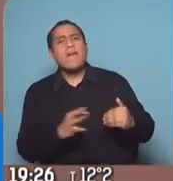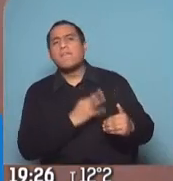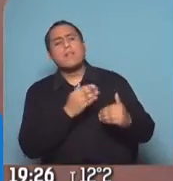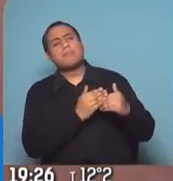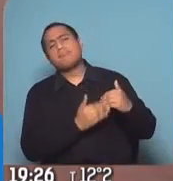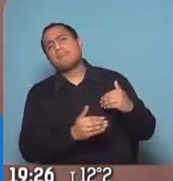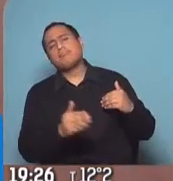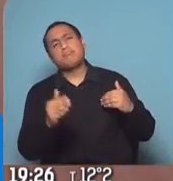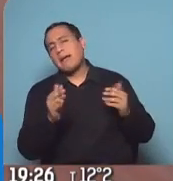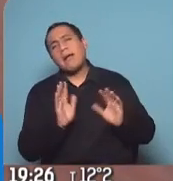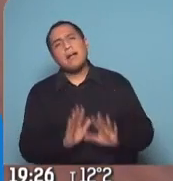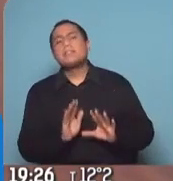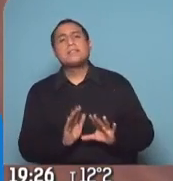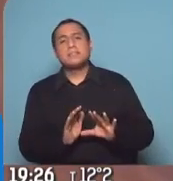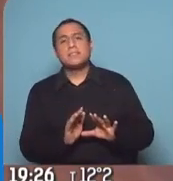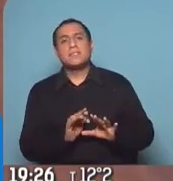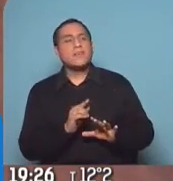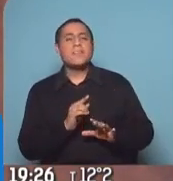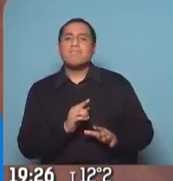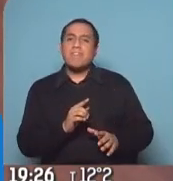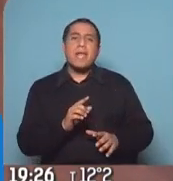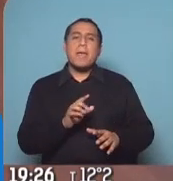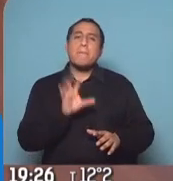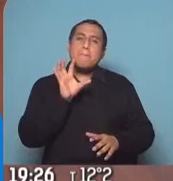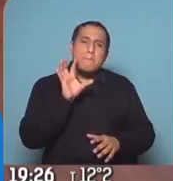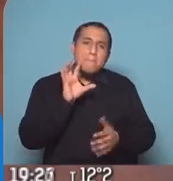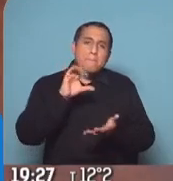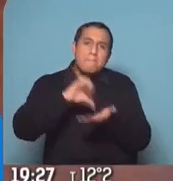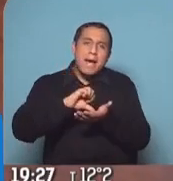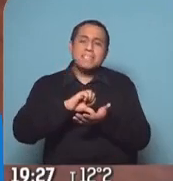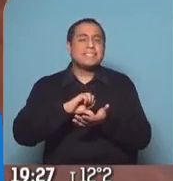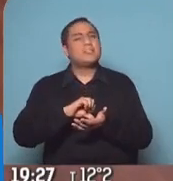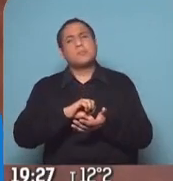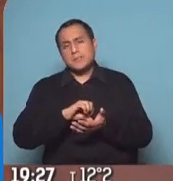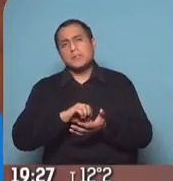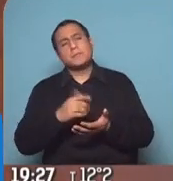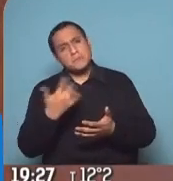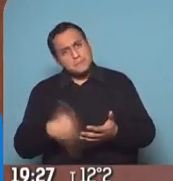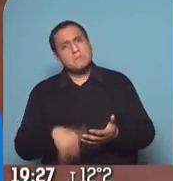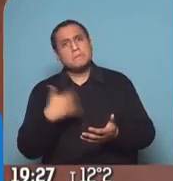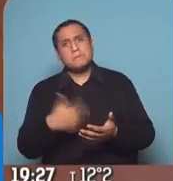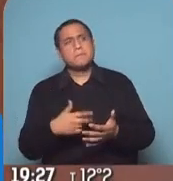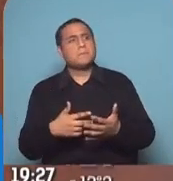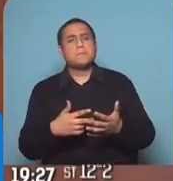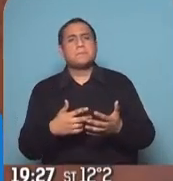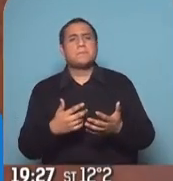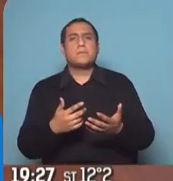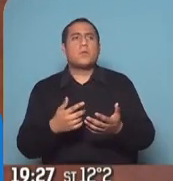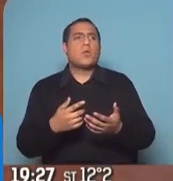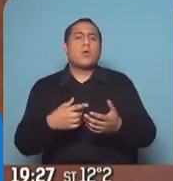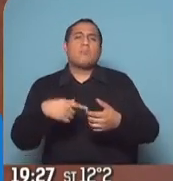Ujú, Y entonces teníamos un país muy conturbado también, claro, con todo el tema de las 3A, los ERF,